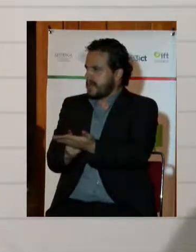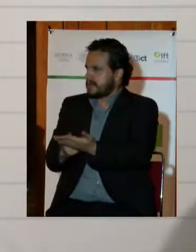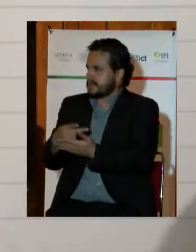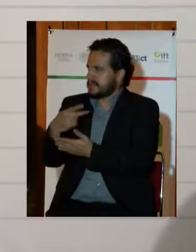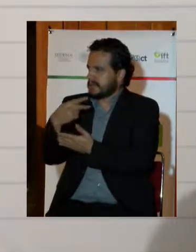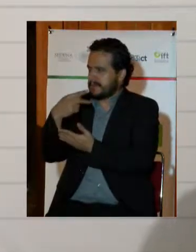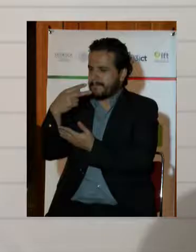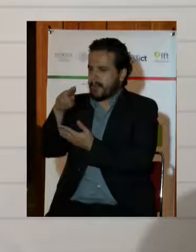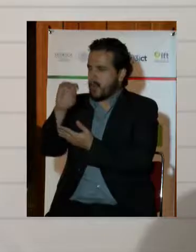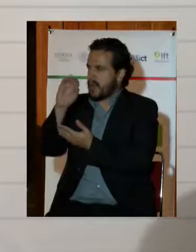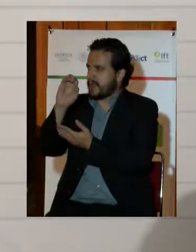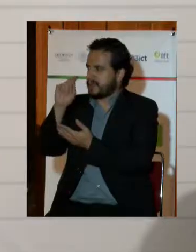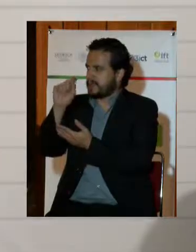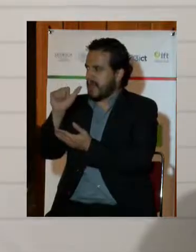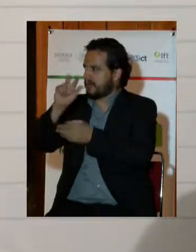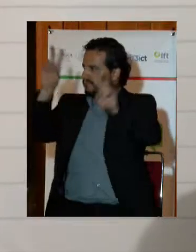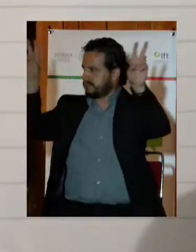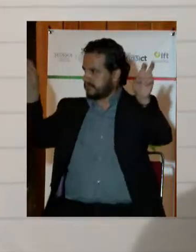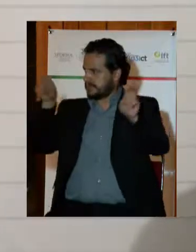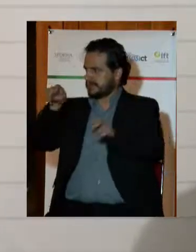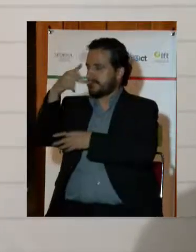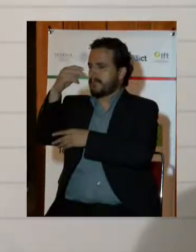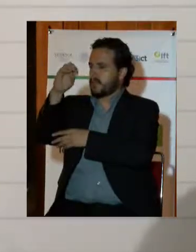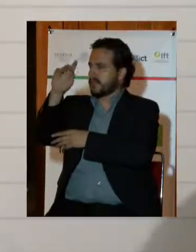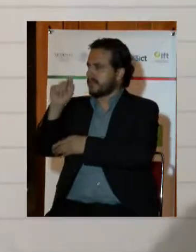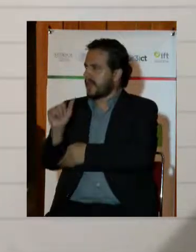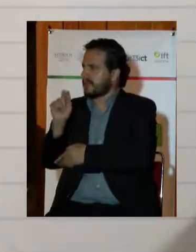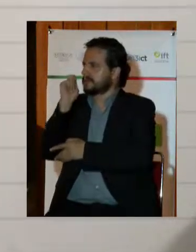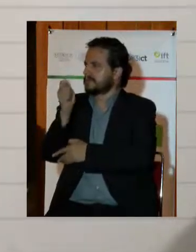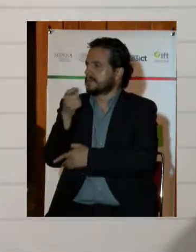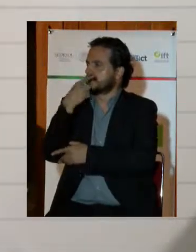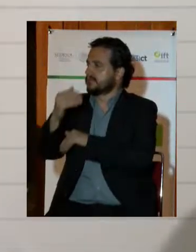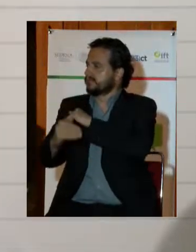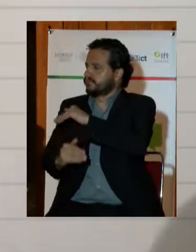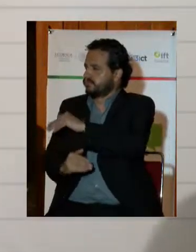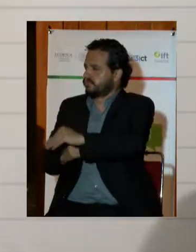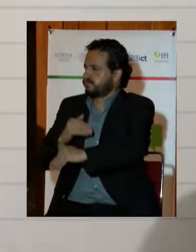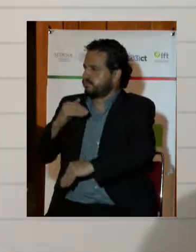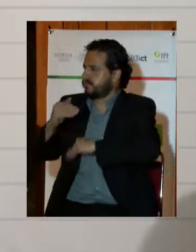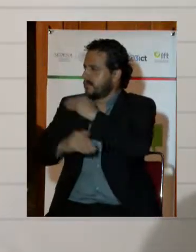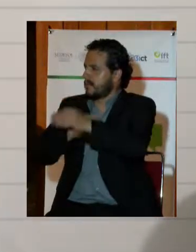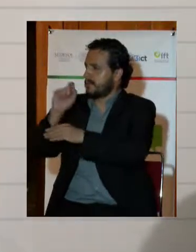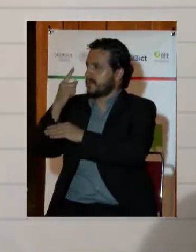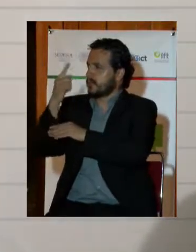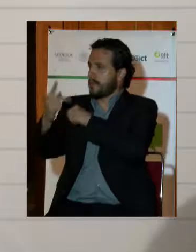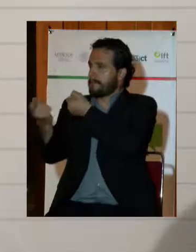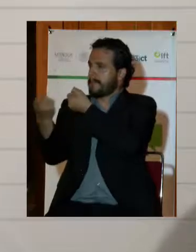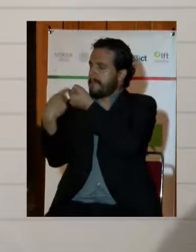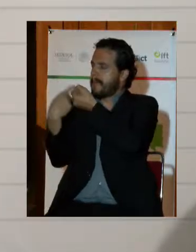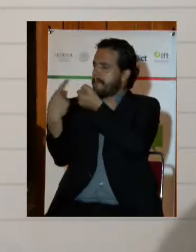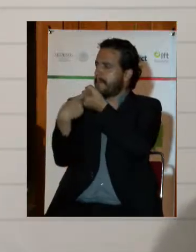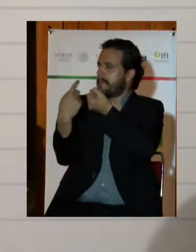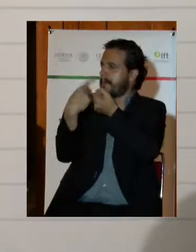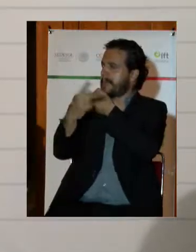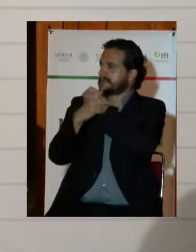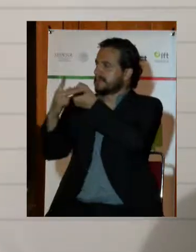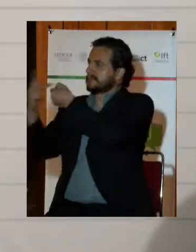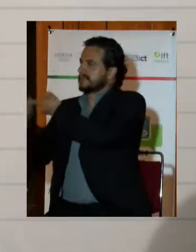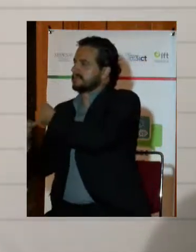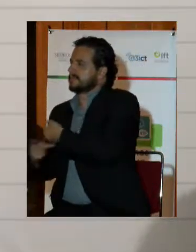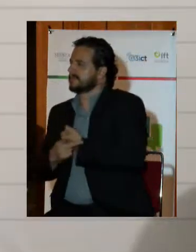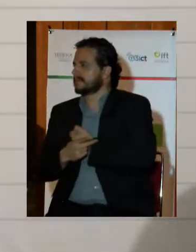El programa Poeta fue creciendo hasta llegar a 21 países en la región y en México fue en donde se consolidó de